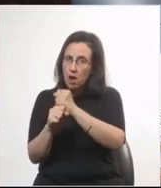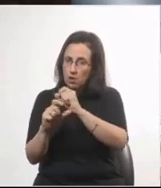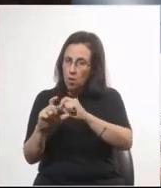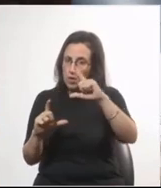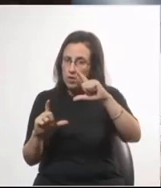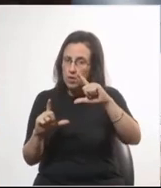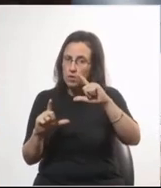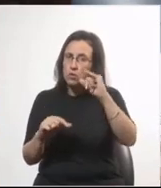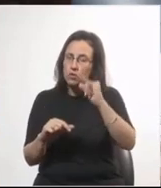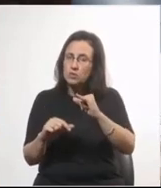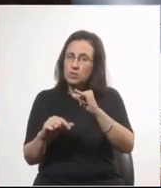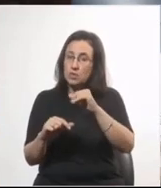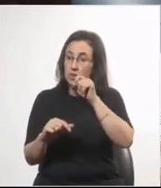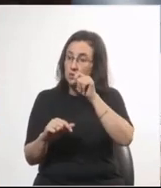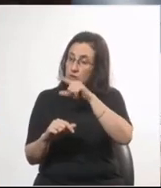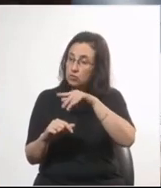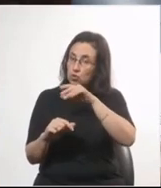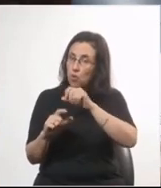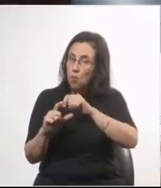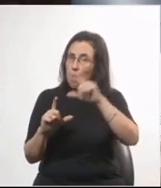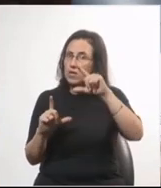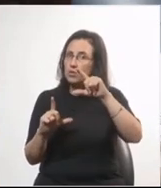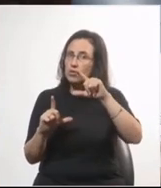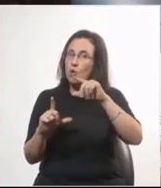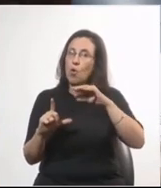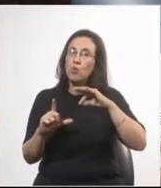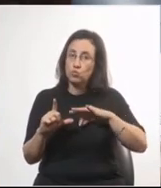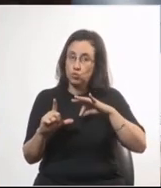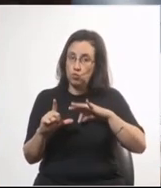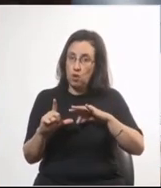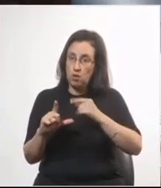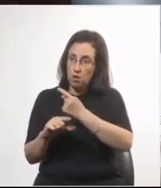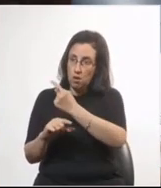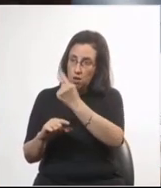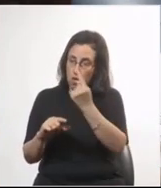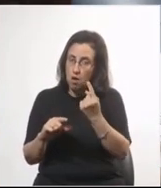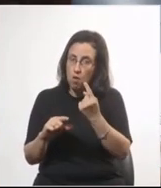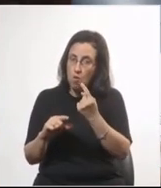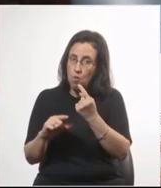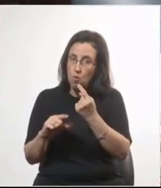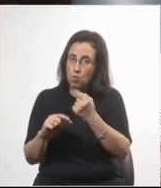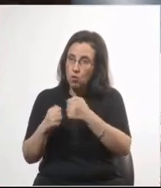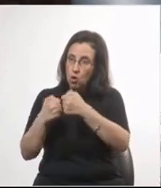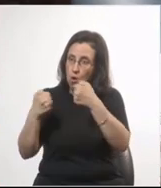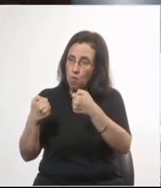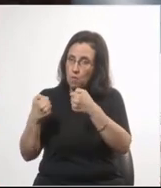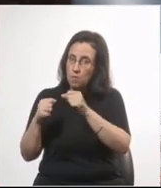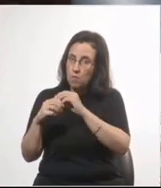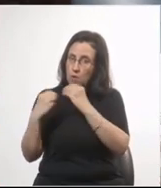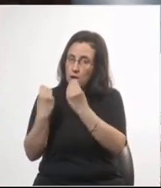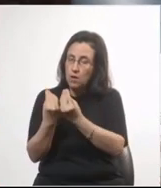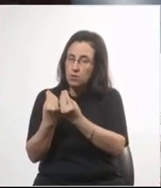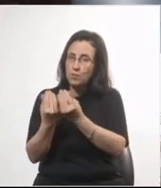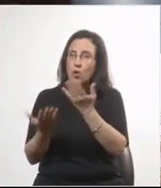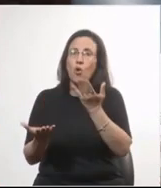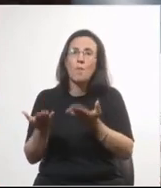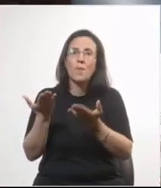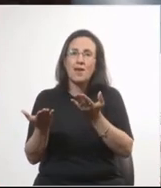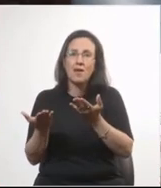implicó también un crecimiento de la masa salarial, tenemos que, comparando con el